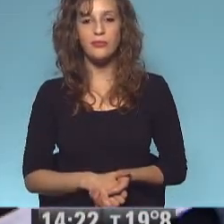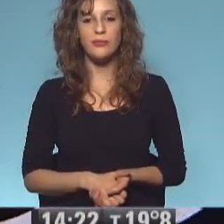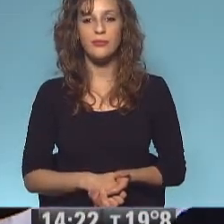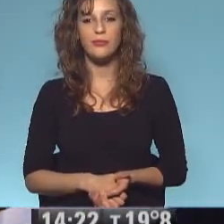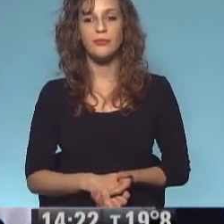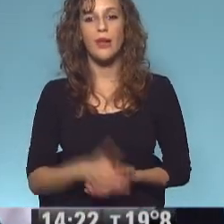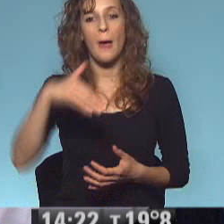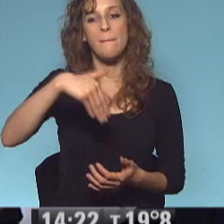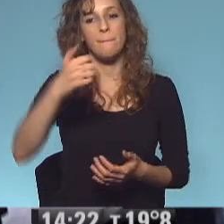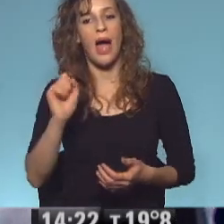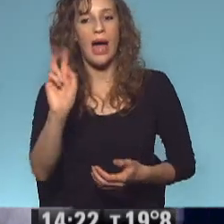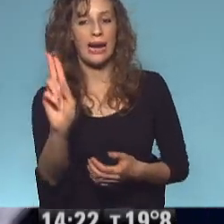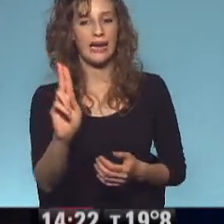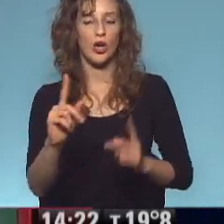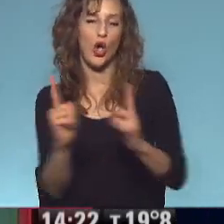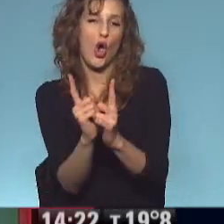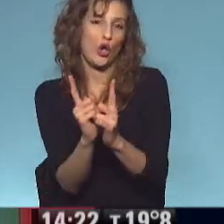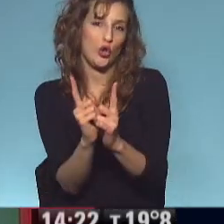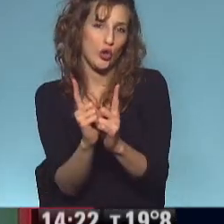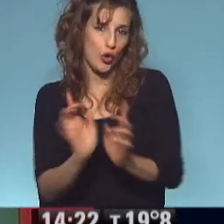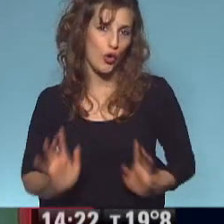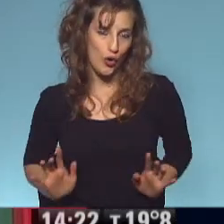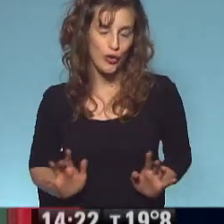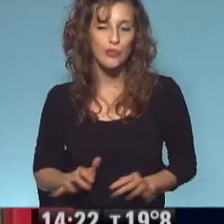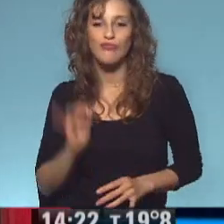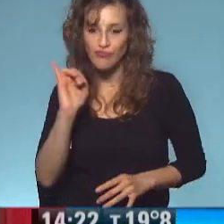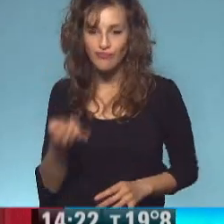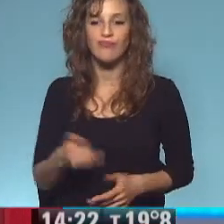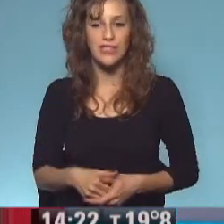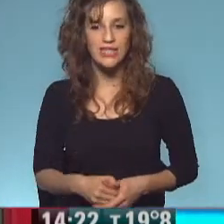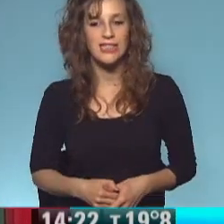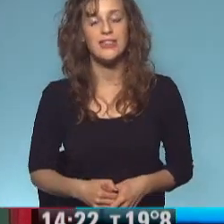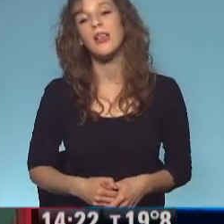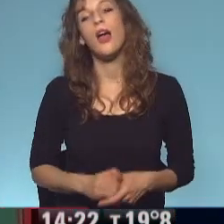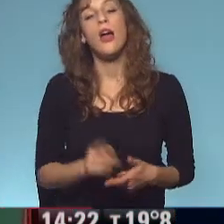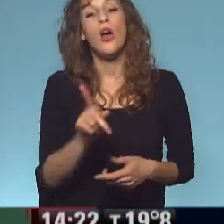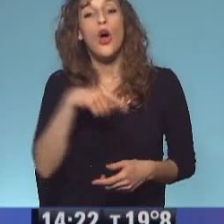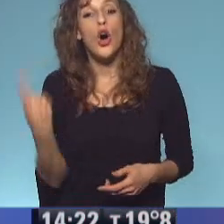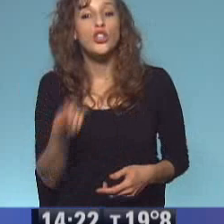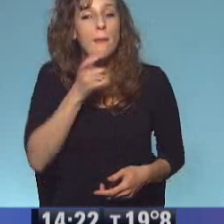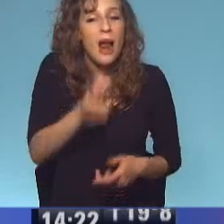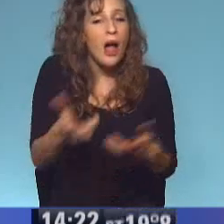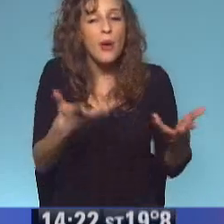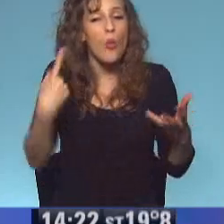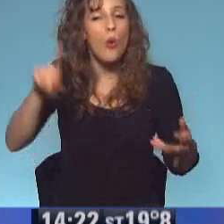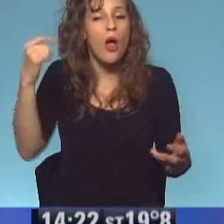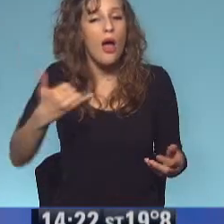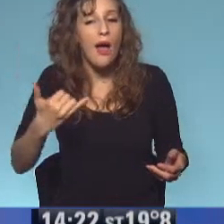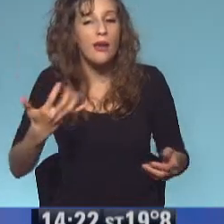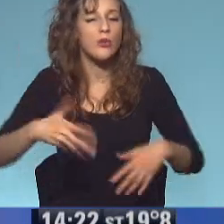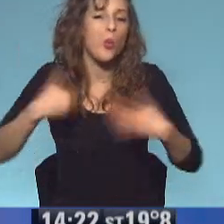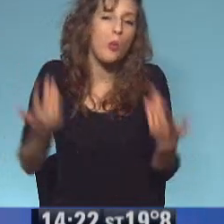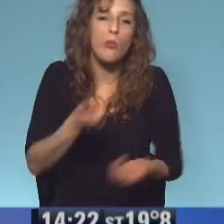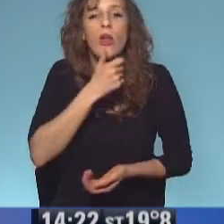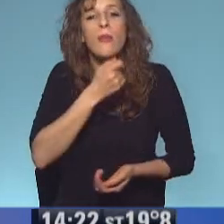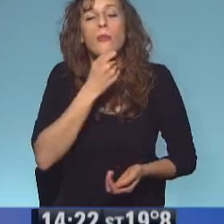más fácil de escribir. Es mar, una palabra cortita. Y, ¿qué otras palabras mojadas puede haber? Otras palabras mojadas. Bueno, charquito, que le